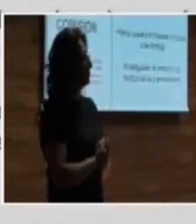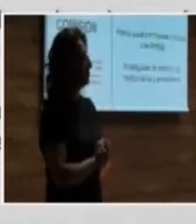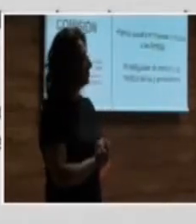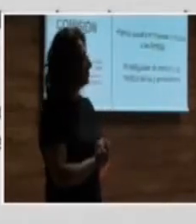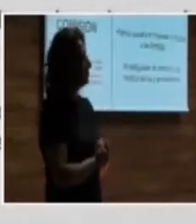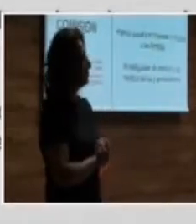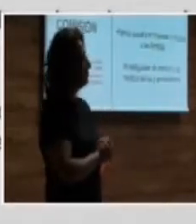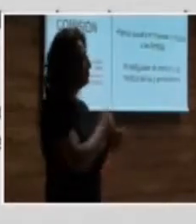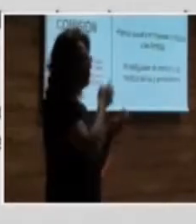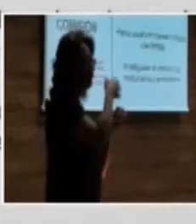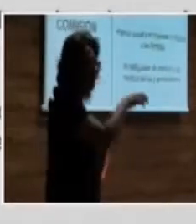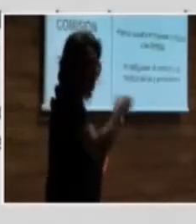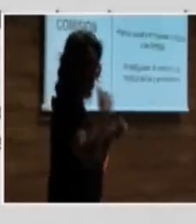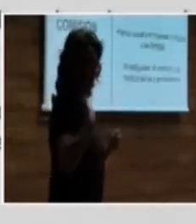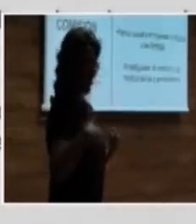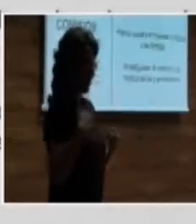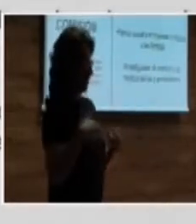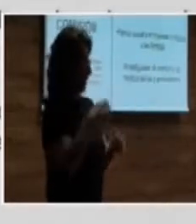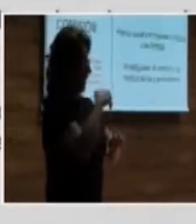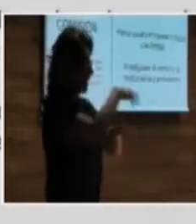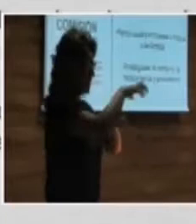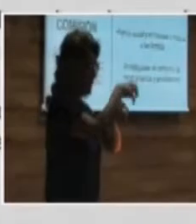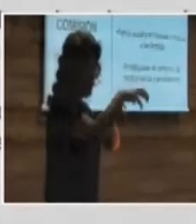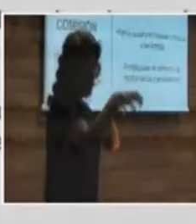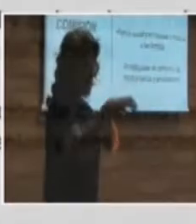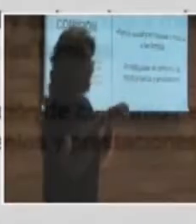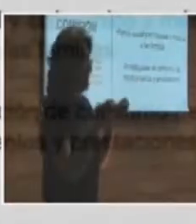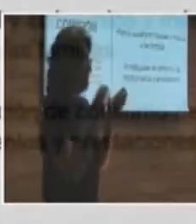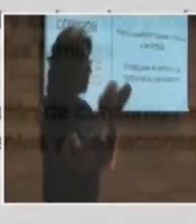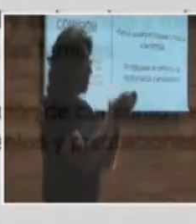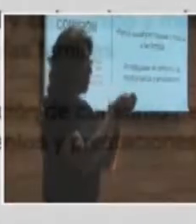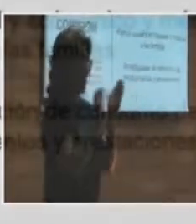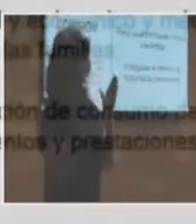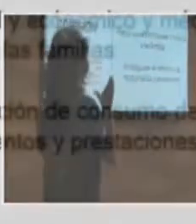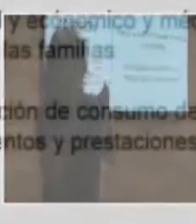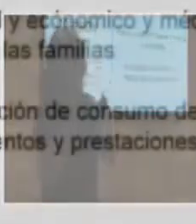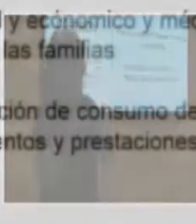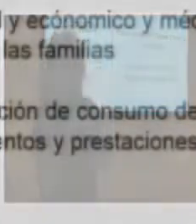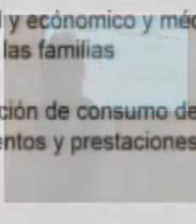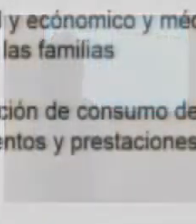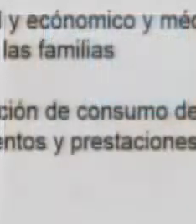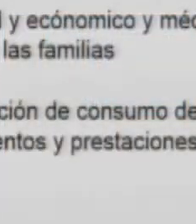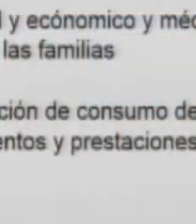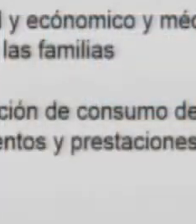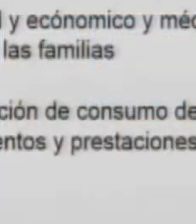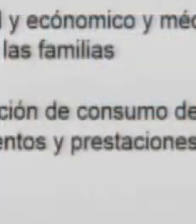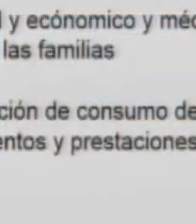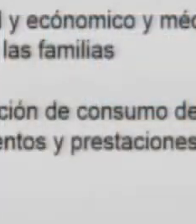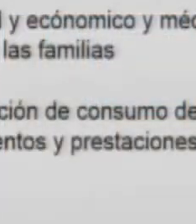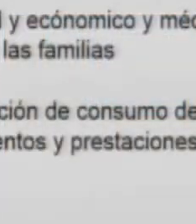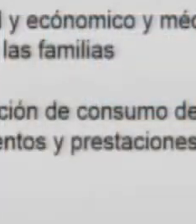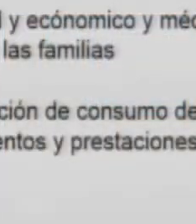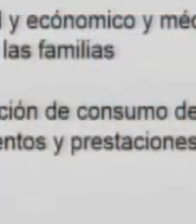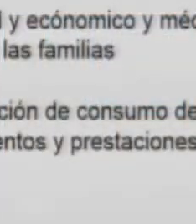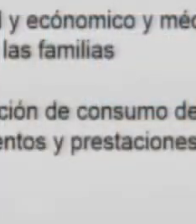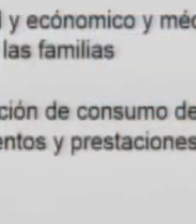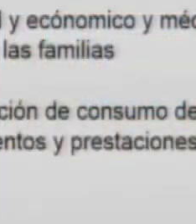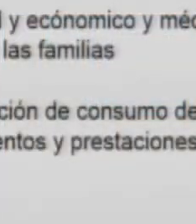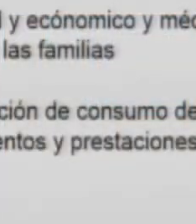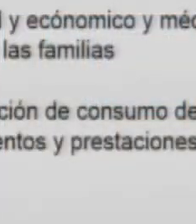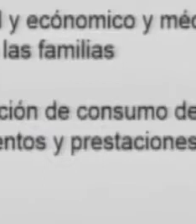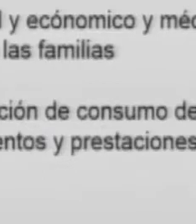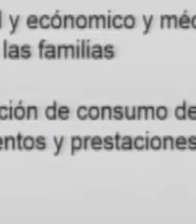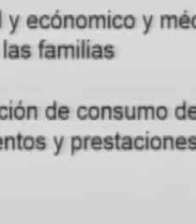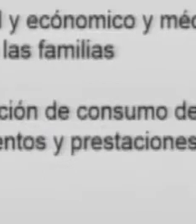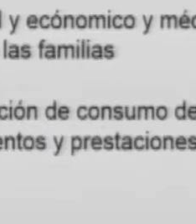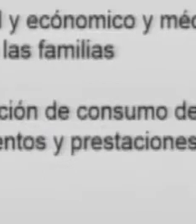muy distribuido igualmente en la Argentina, y estamos subdiferenciando los grupos, el grupo de Buenos Aires y conurbano, que prácticamente toca toda la Argentina, como dije hoy,